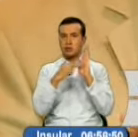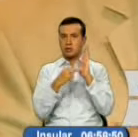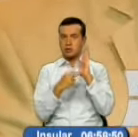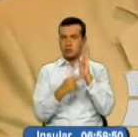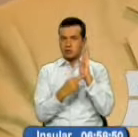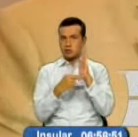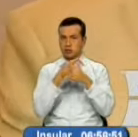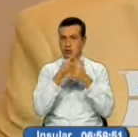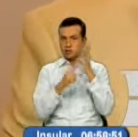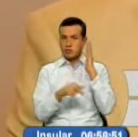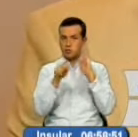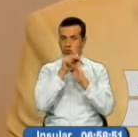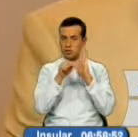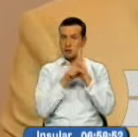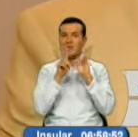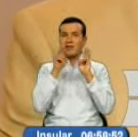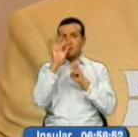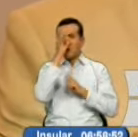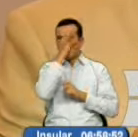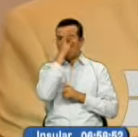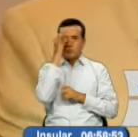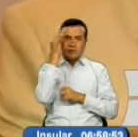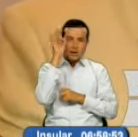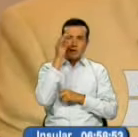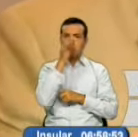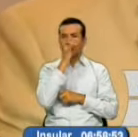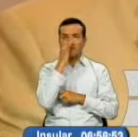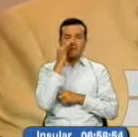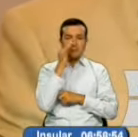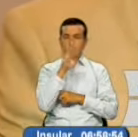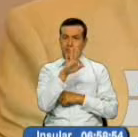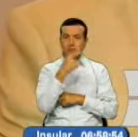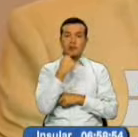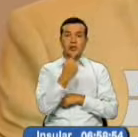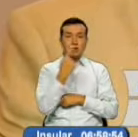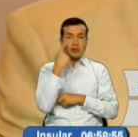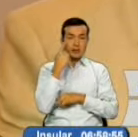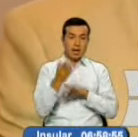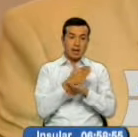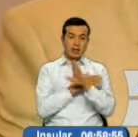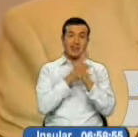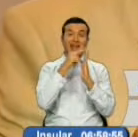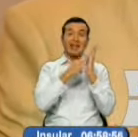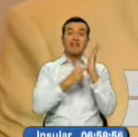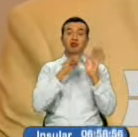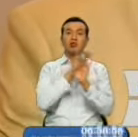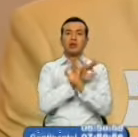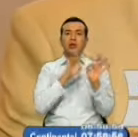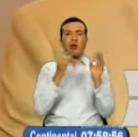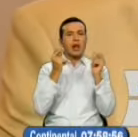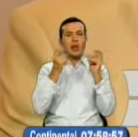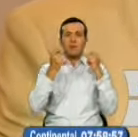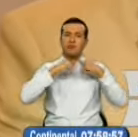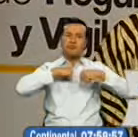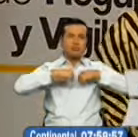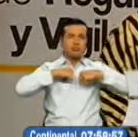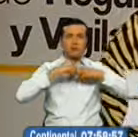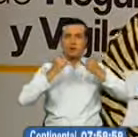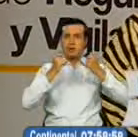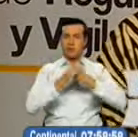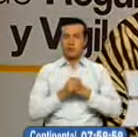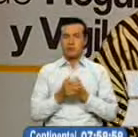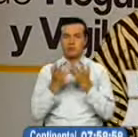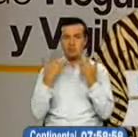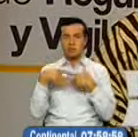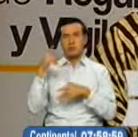la normativa de cosméticos y que puedan obtener su notificación sanitaria de una manera ágil y simplificada. Y